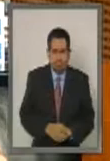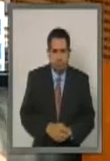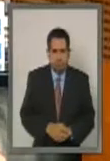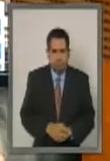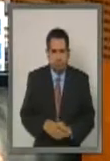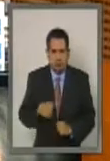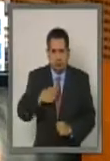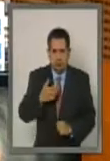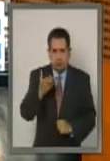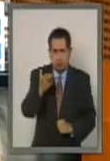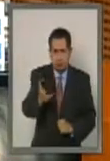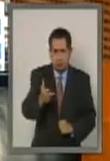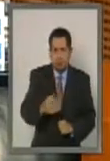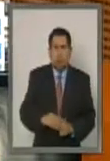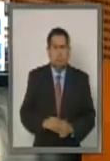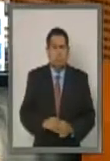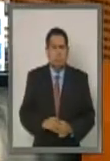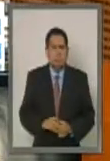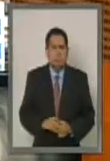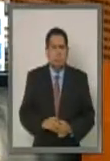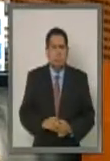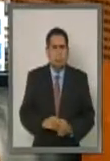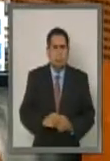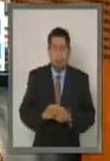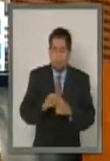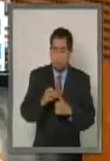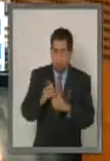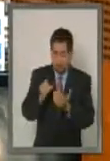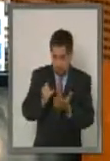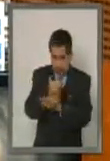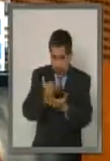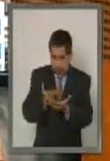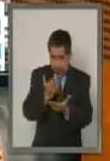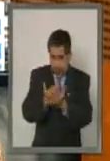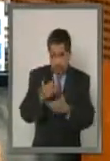Yo pido que en los dictámenes posteriores